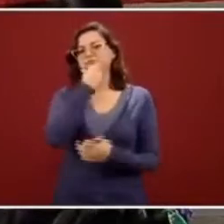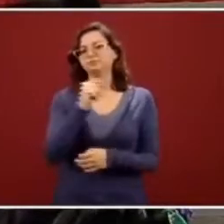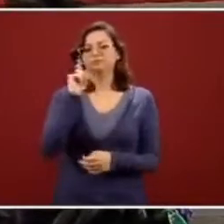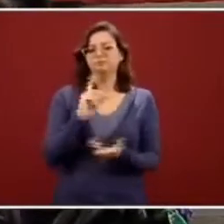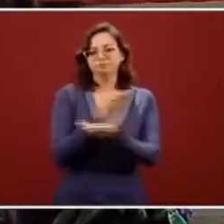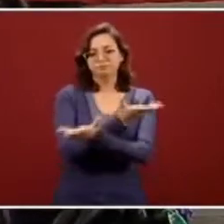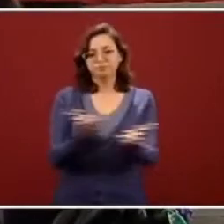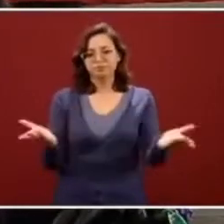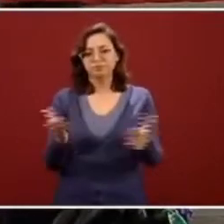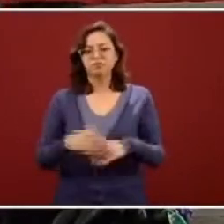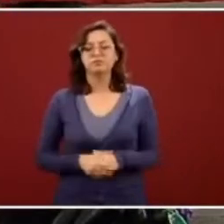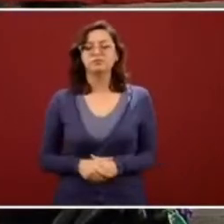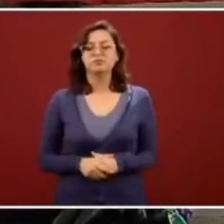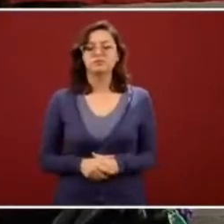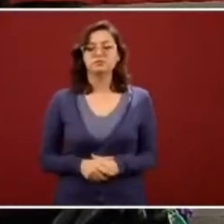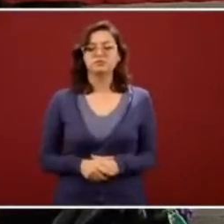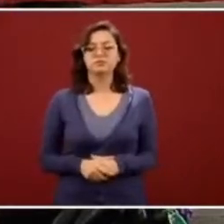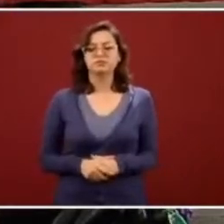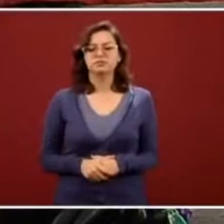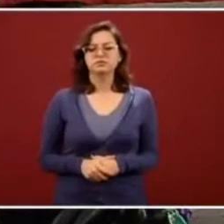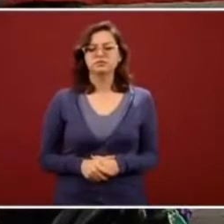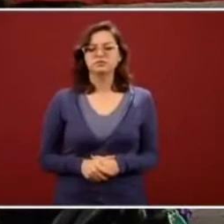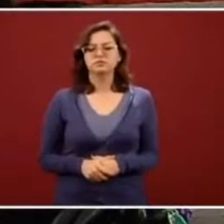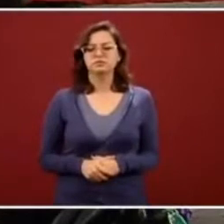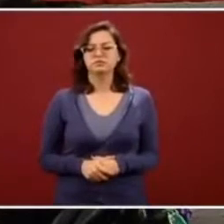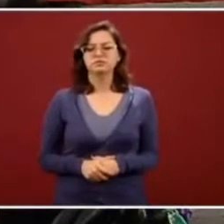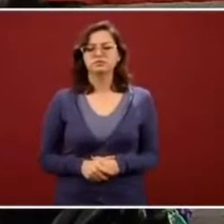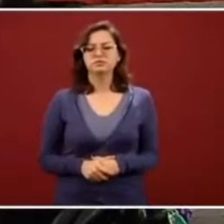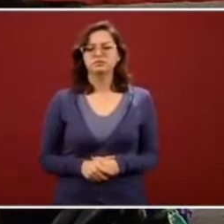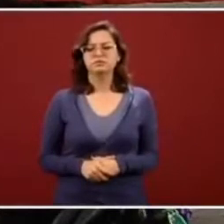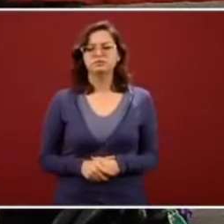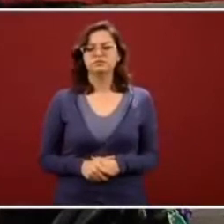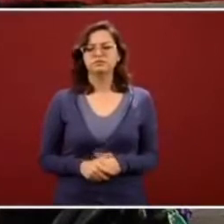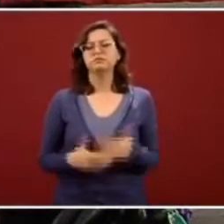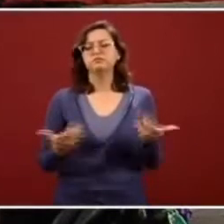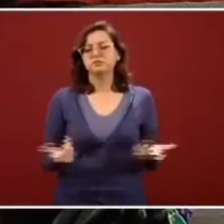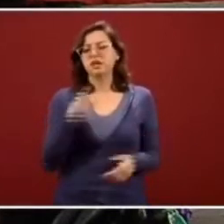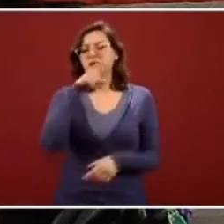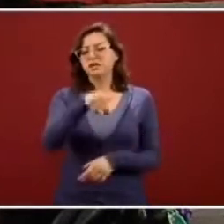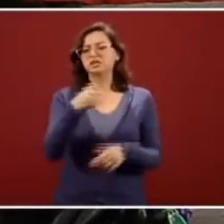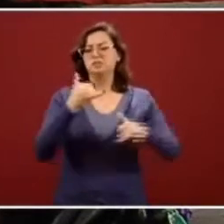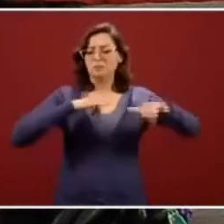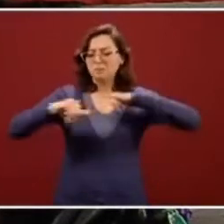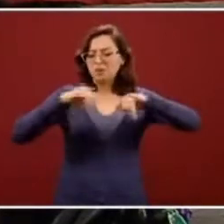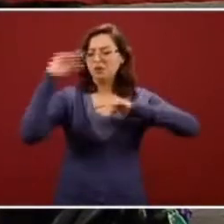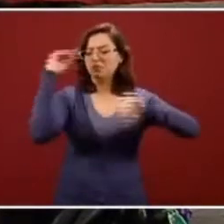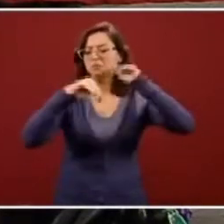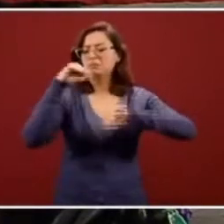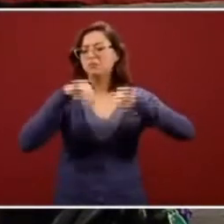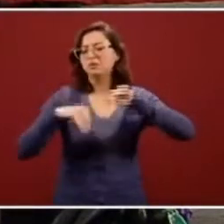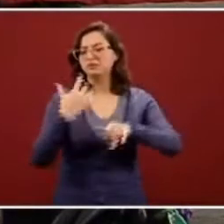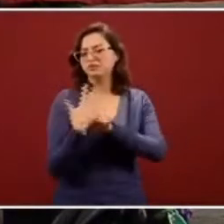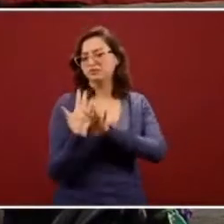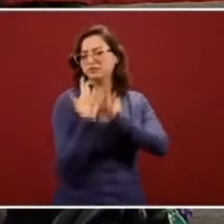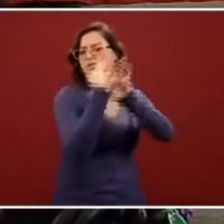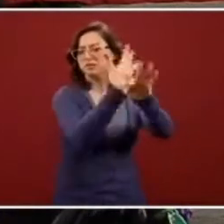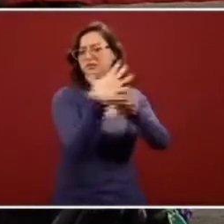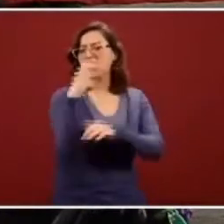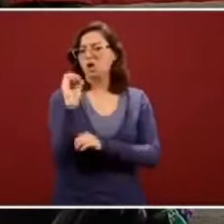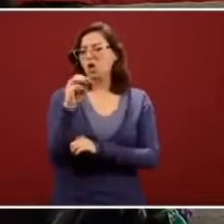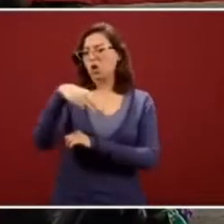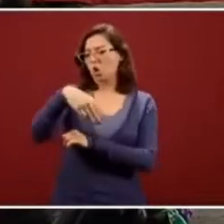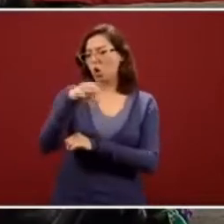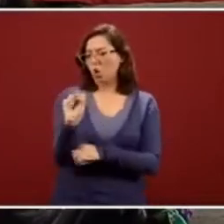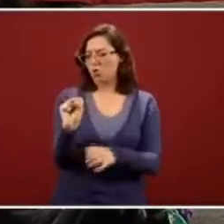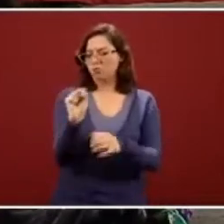Aquí tenemos nuestra diapositiva con fuente en la información oficial que publica diariamente la